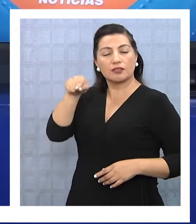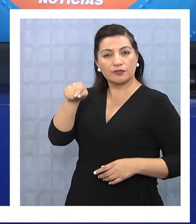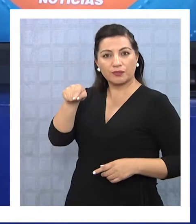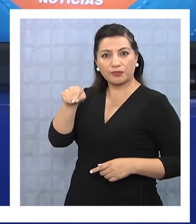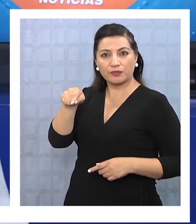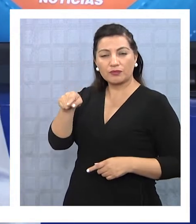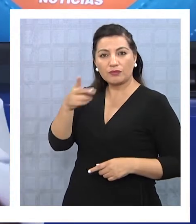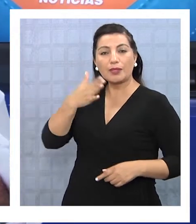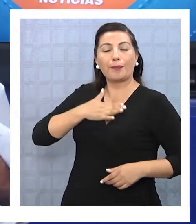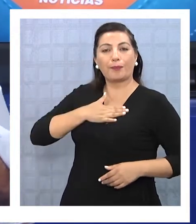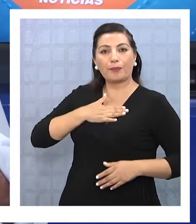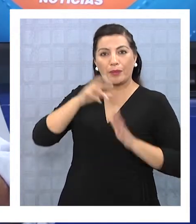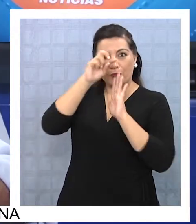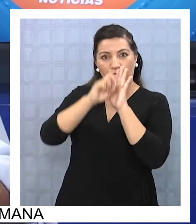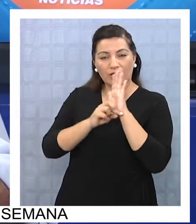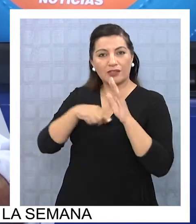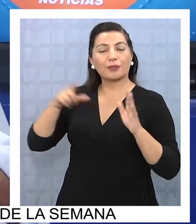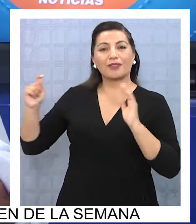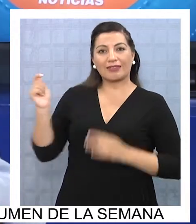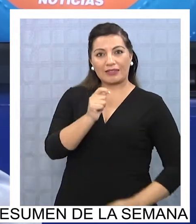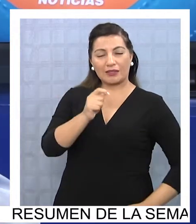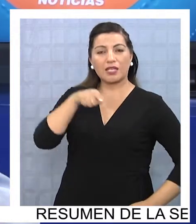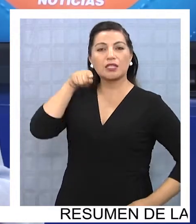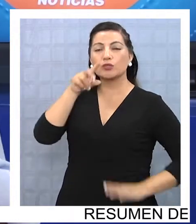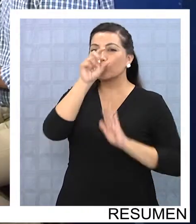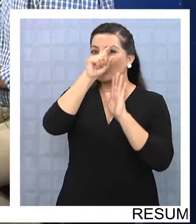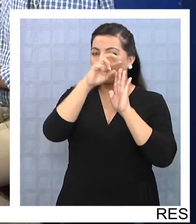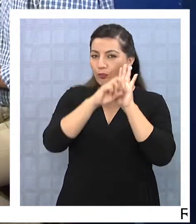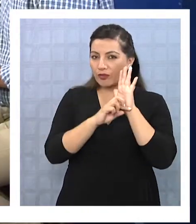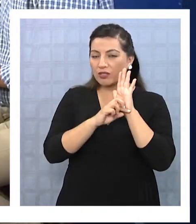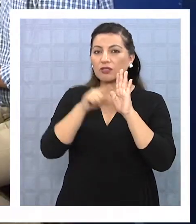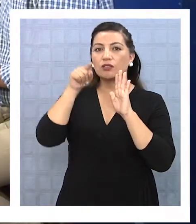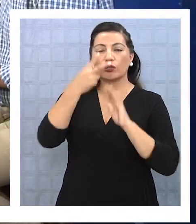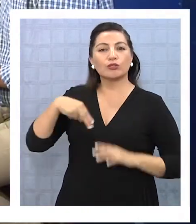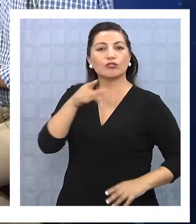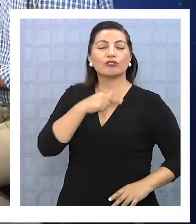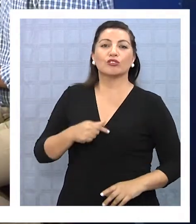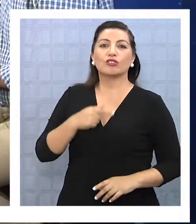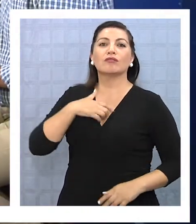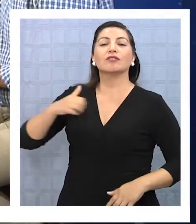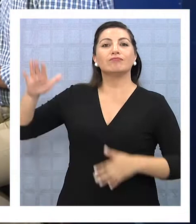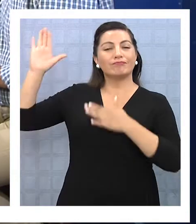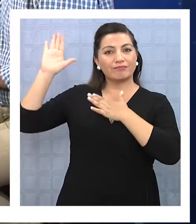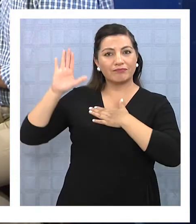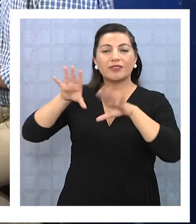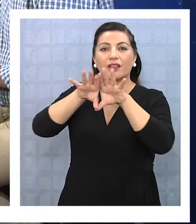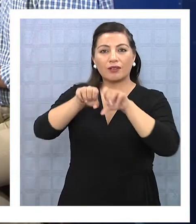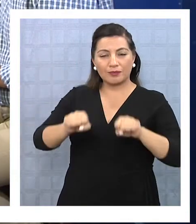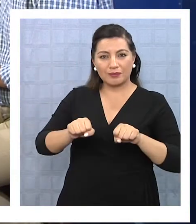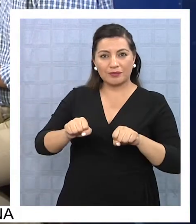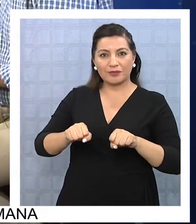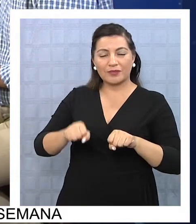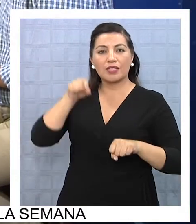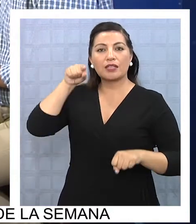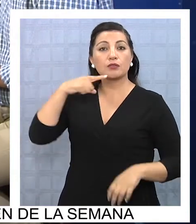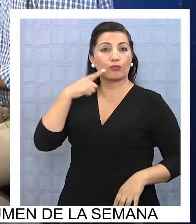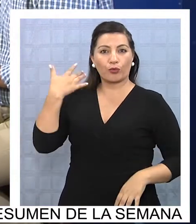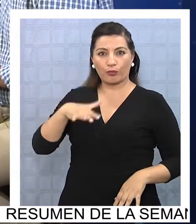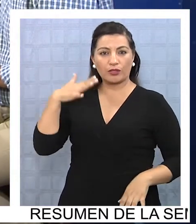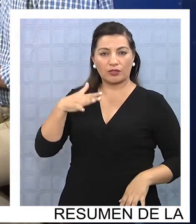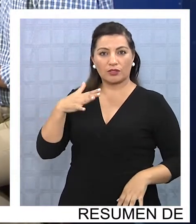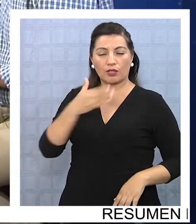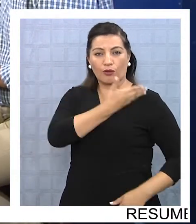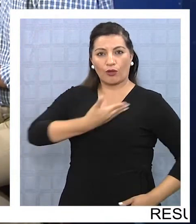Y por lo tanto, nuestro proyecto para Tarapacá es un proyecto con el cual nosotros nos vamos a comprometer porque es